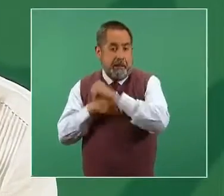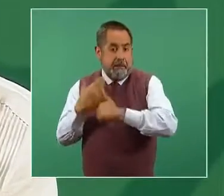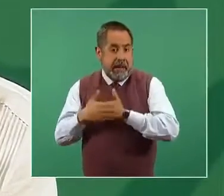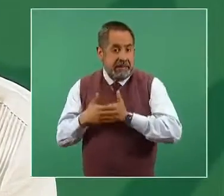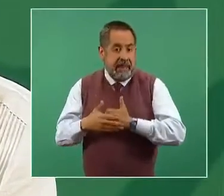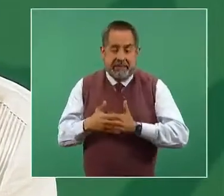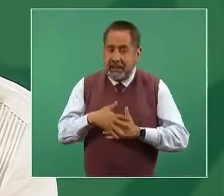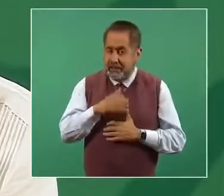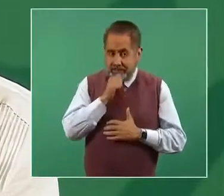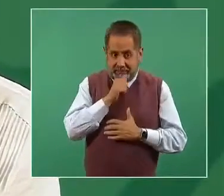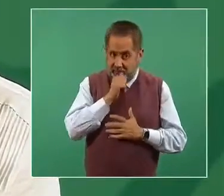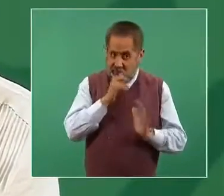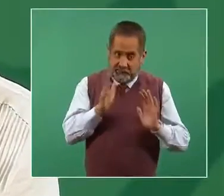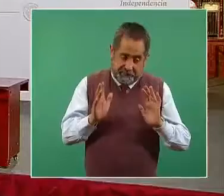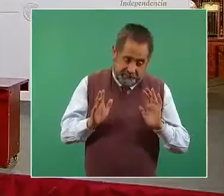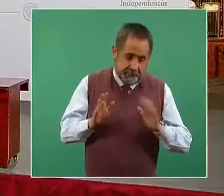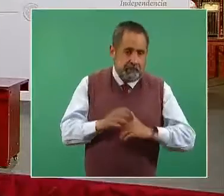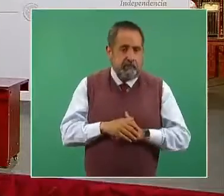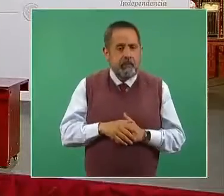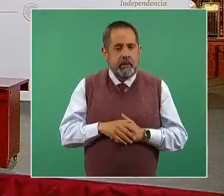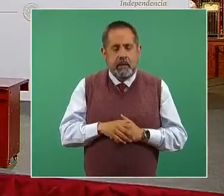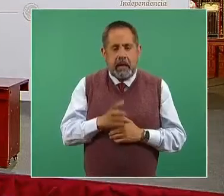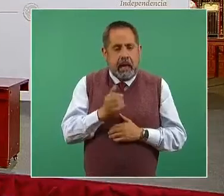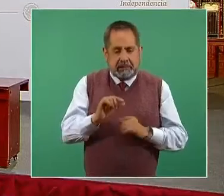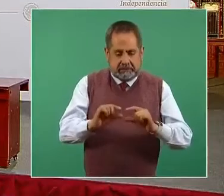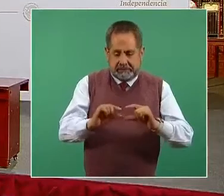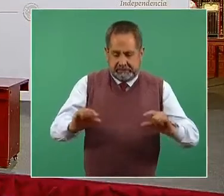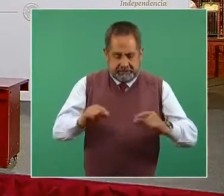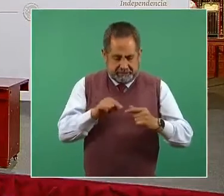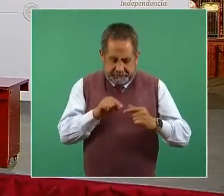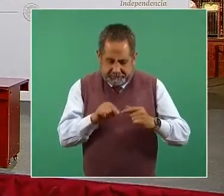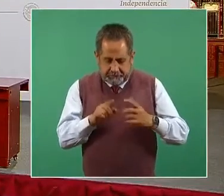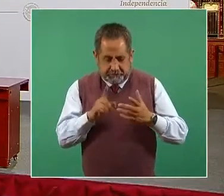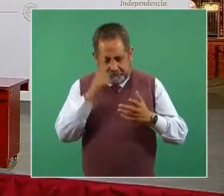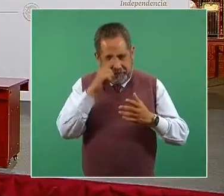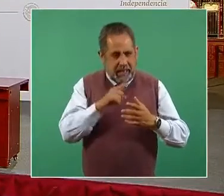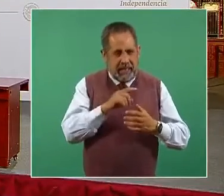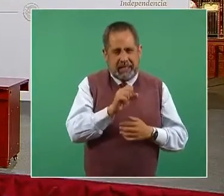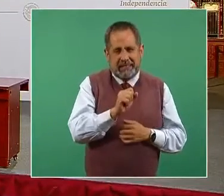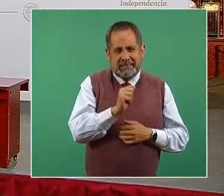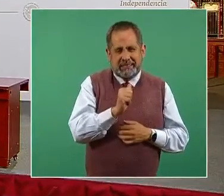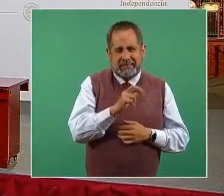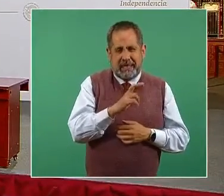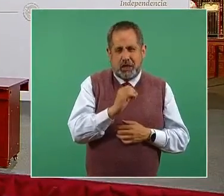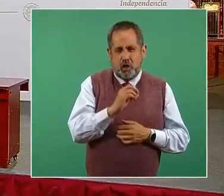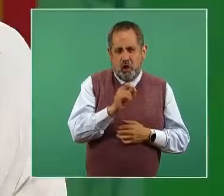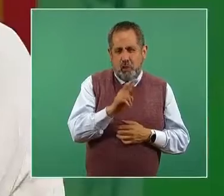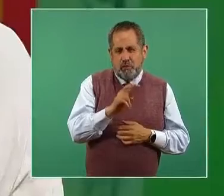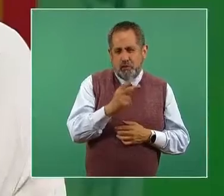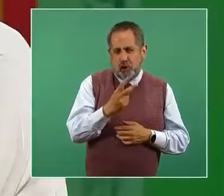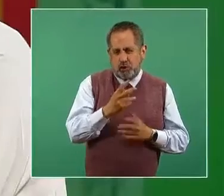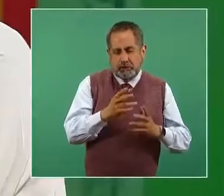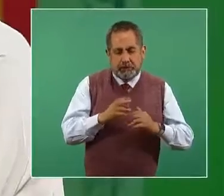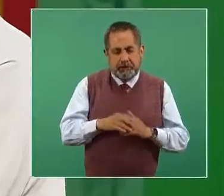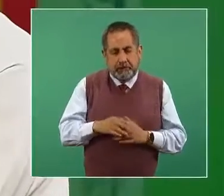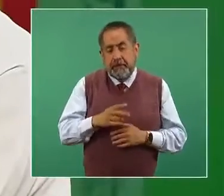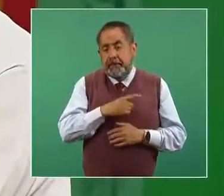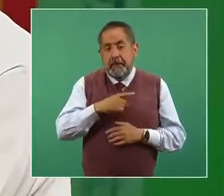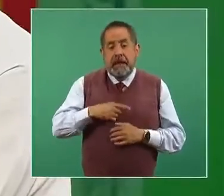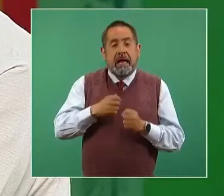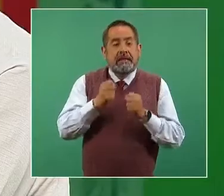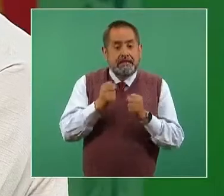probable, dada la composición de las vacunas y la biología de la inmunidad contra el virus SARS-CoV-2, es que sean seguras y